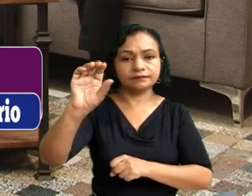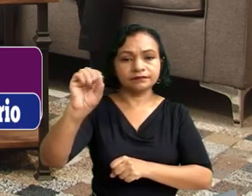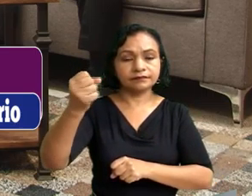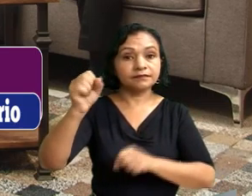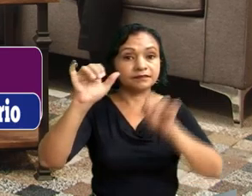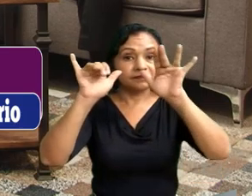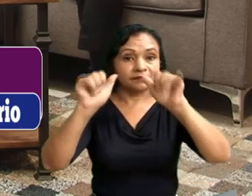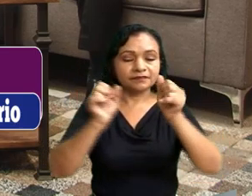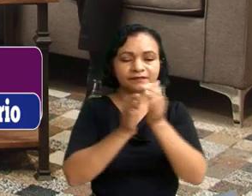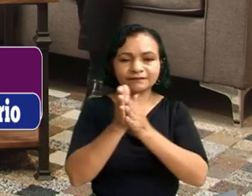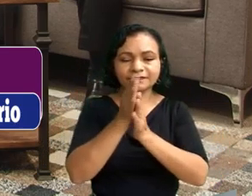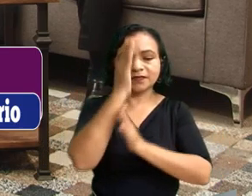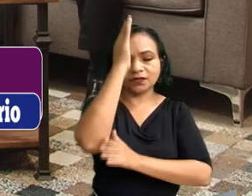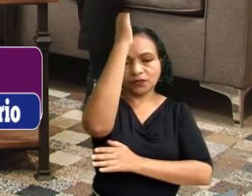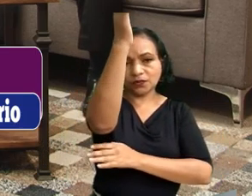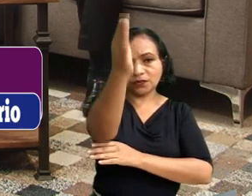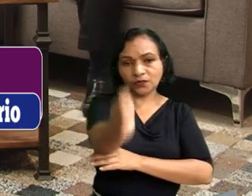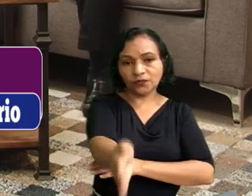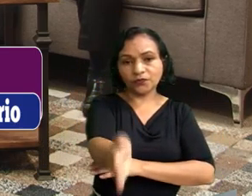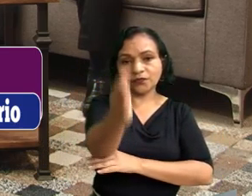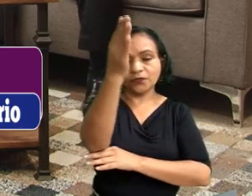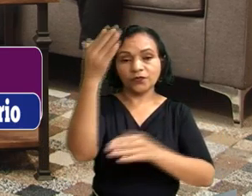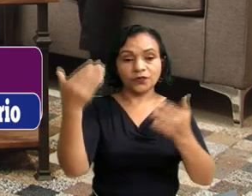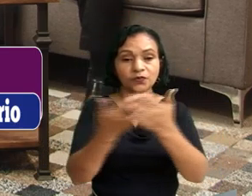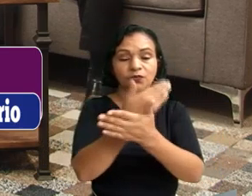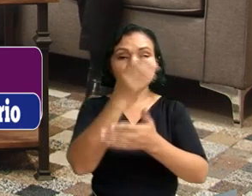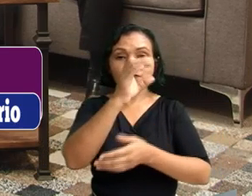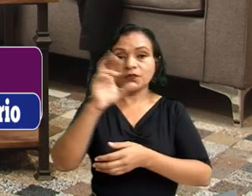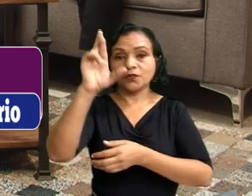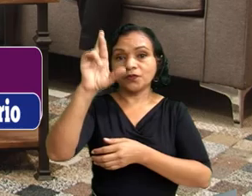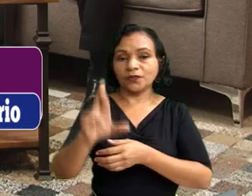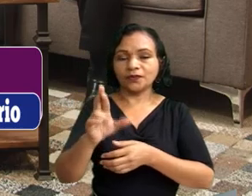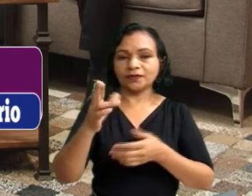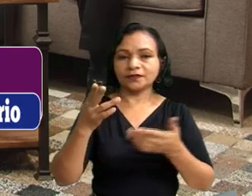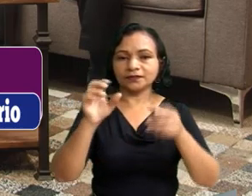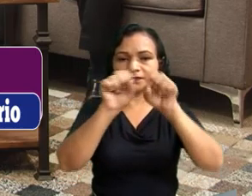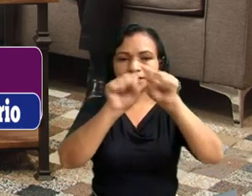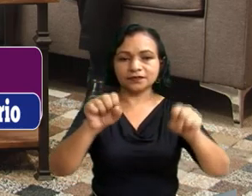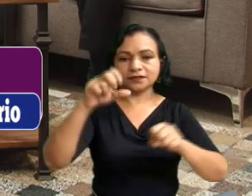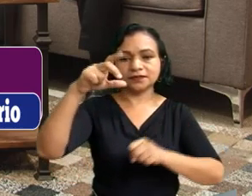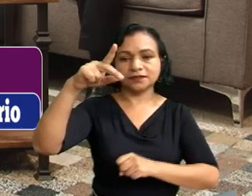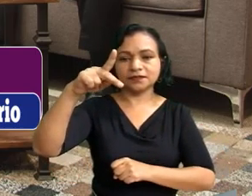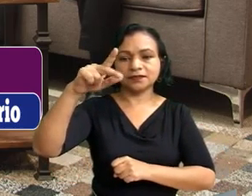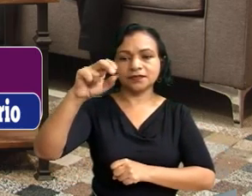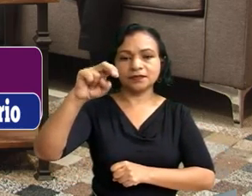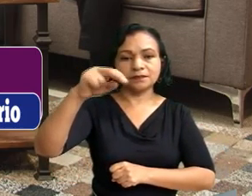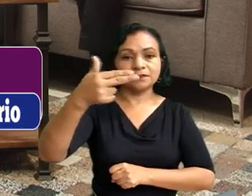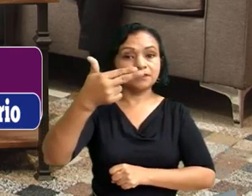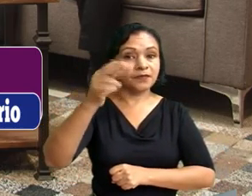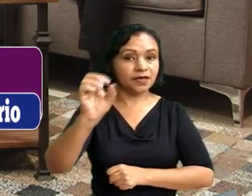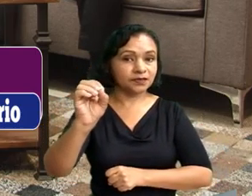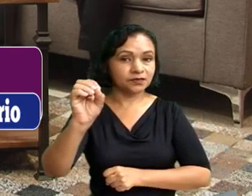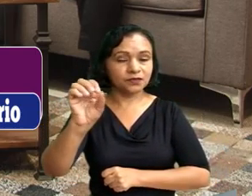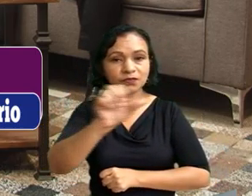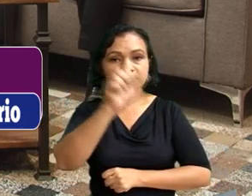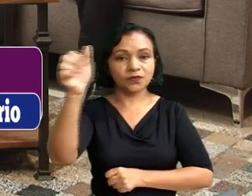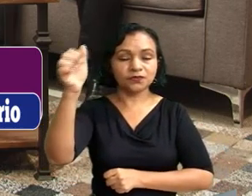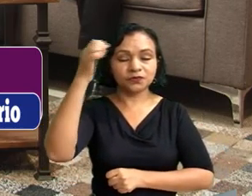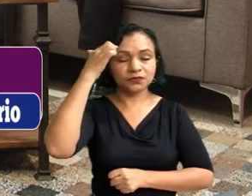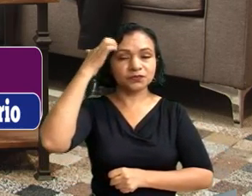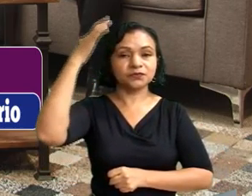con un puesto fronterizo lo hago con costa rica tan pancha son pancho tuvimos otro sueño realizado